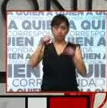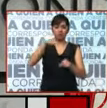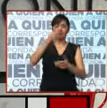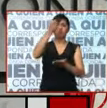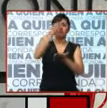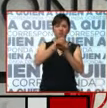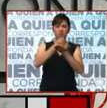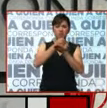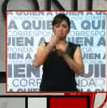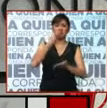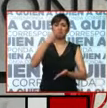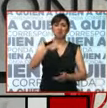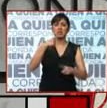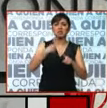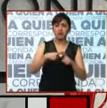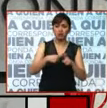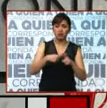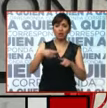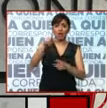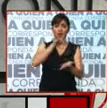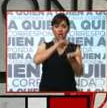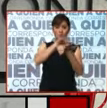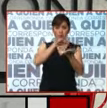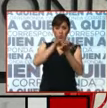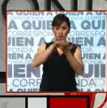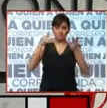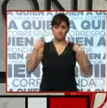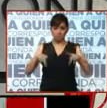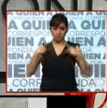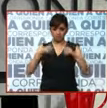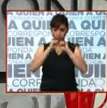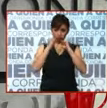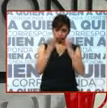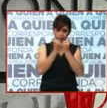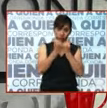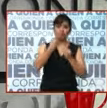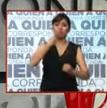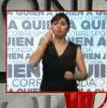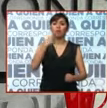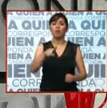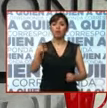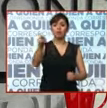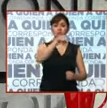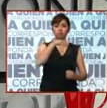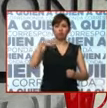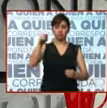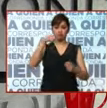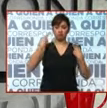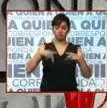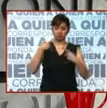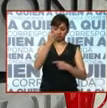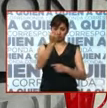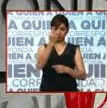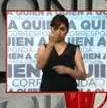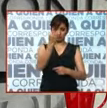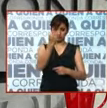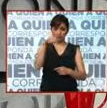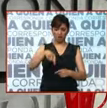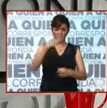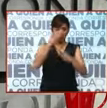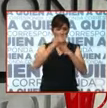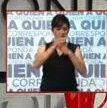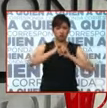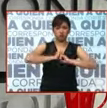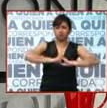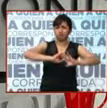Un espacio real de apoyo social, de denuncia en la televisión mexicana. En vivo, desde la Ciudad de México, hacia toda la